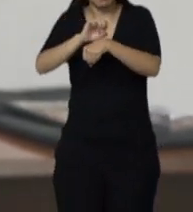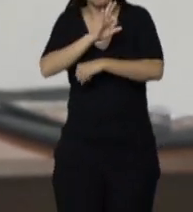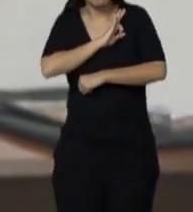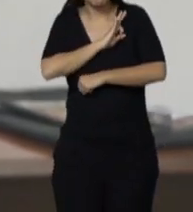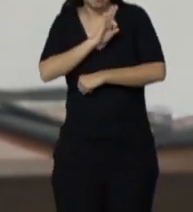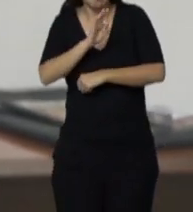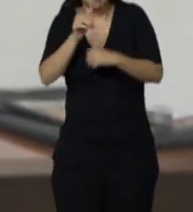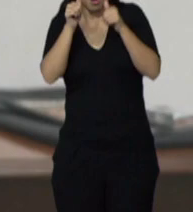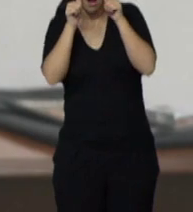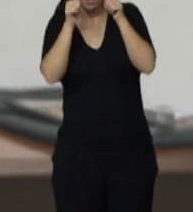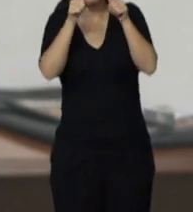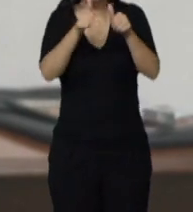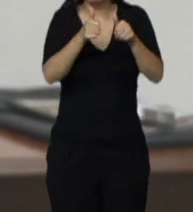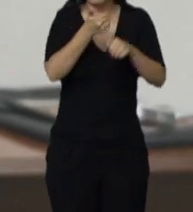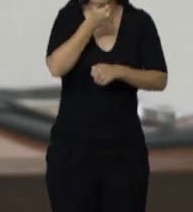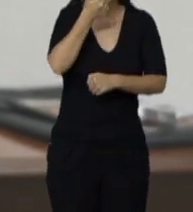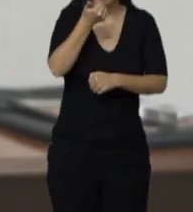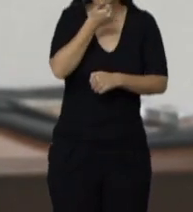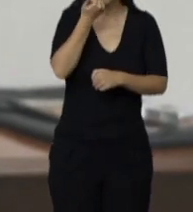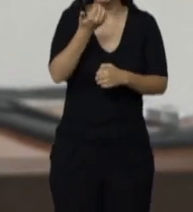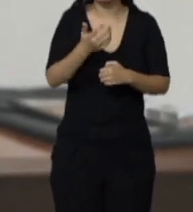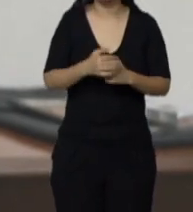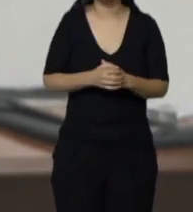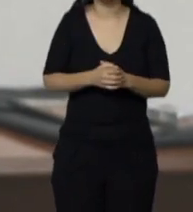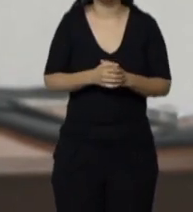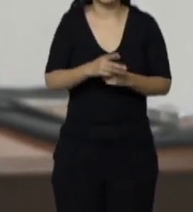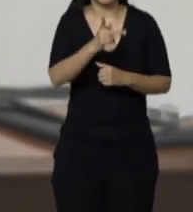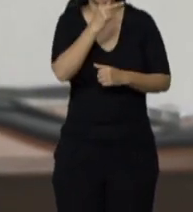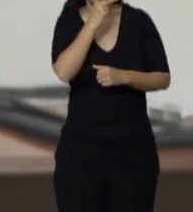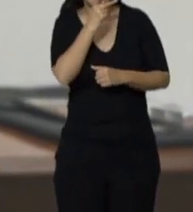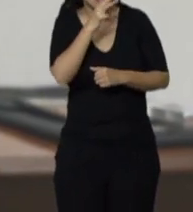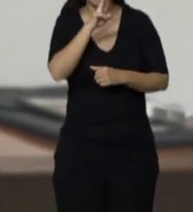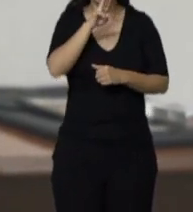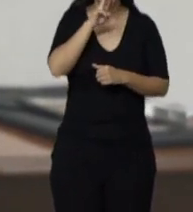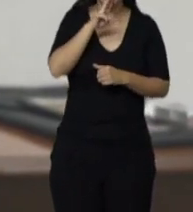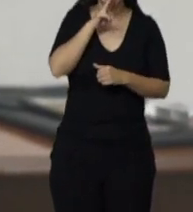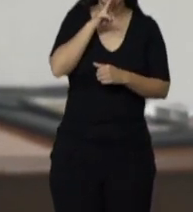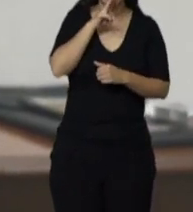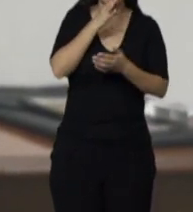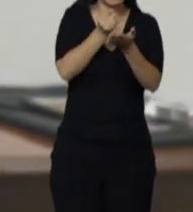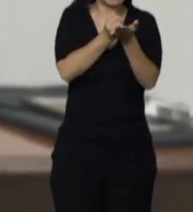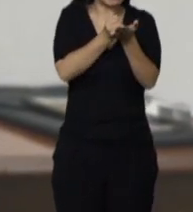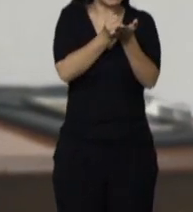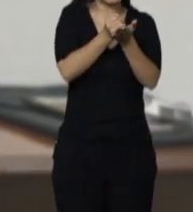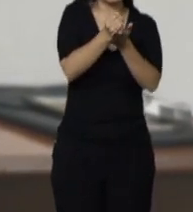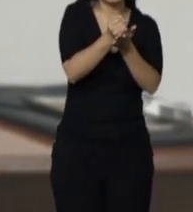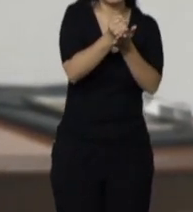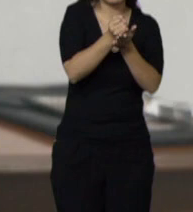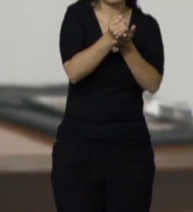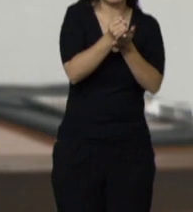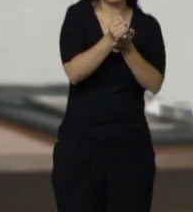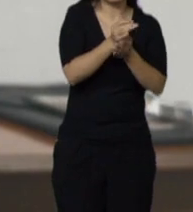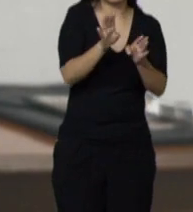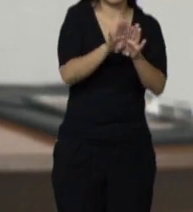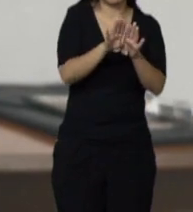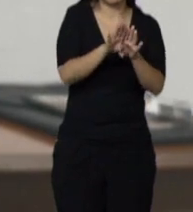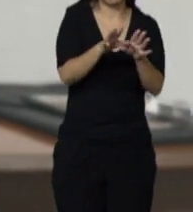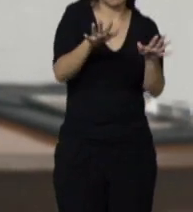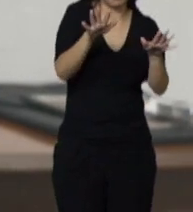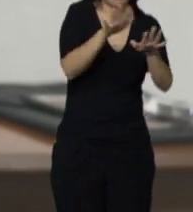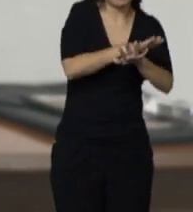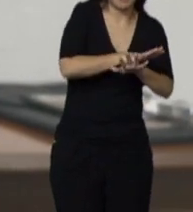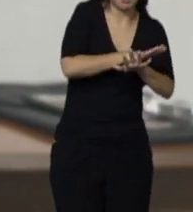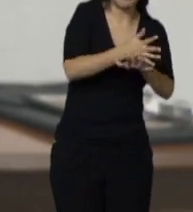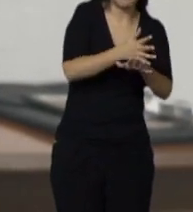alumnos aquellos planteamientos de padres de familias que han tomado la decisión de emigrar de los